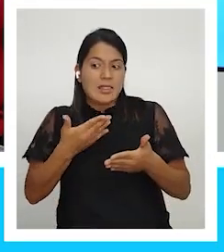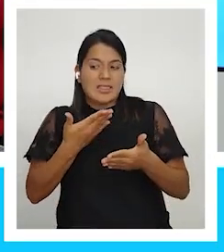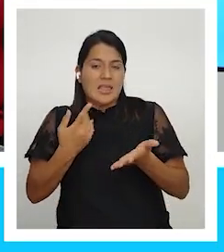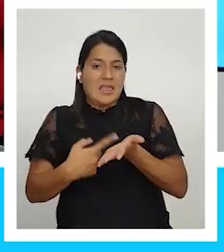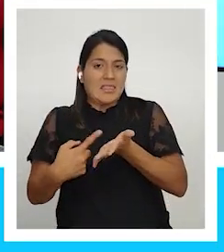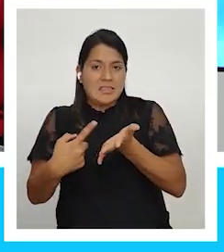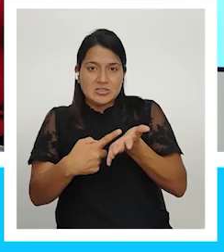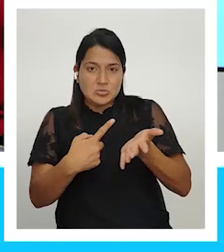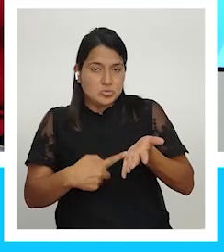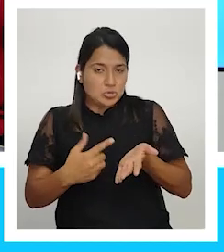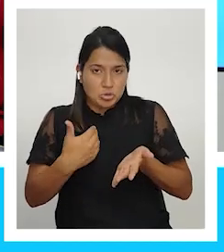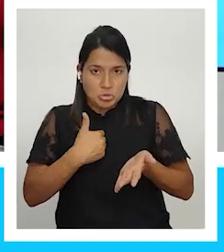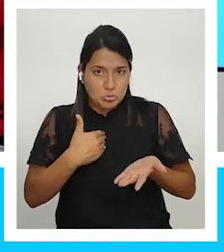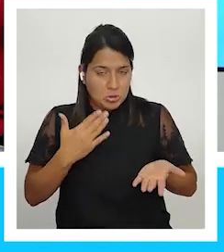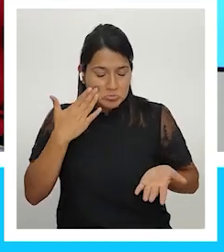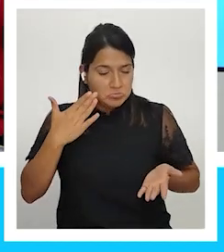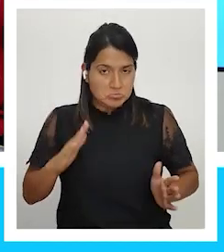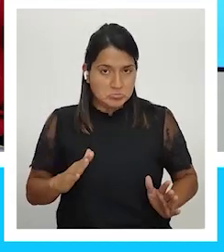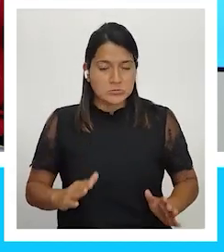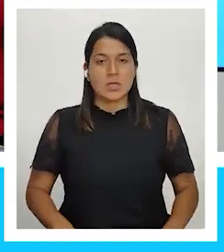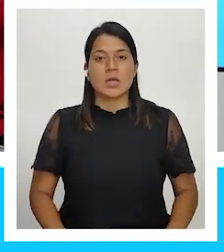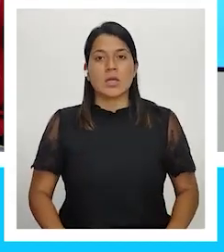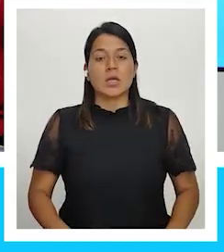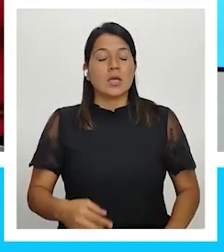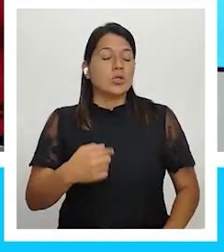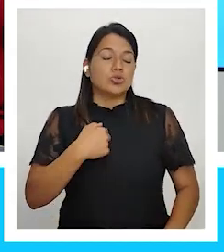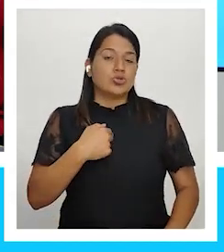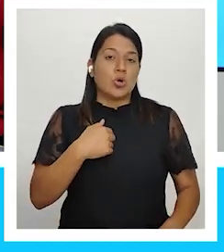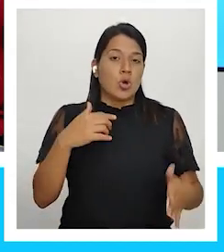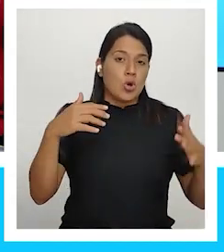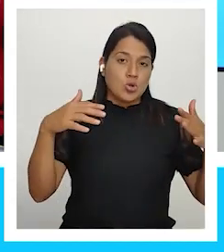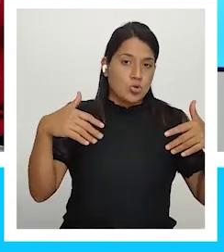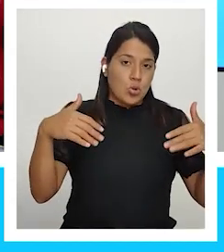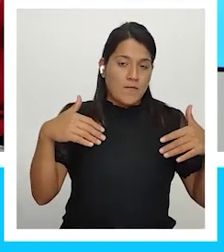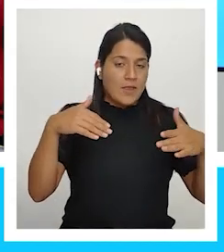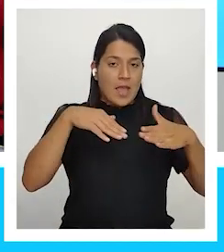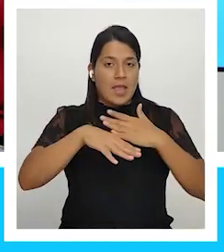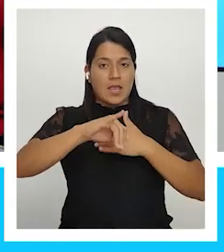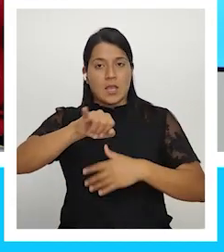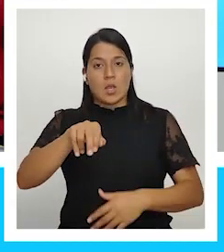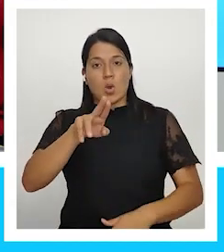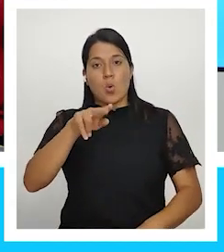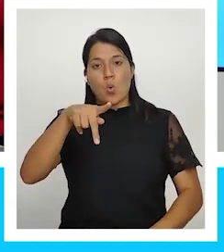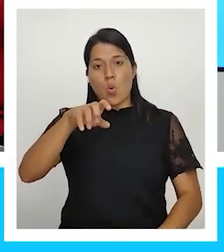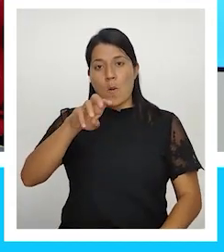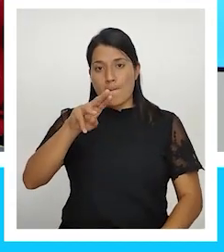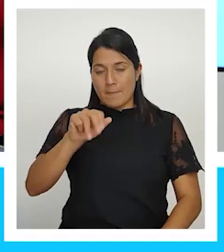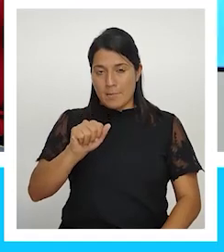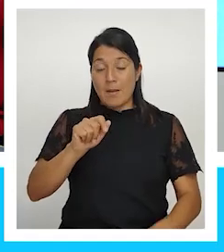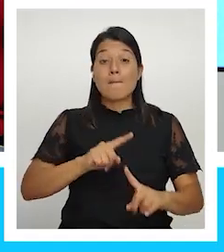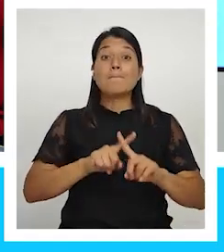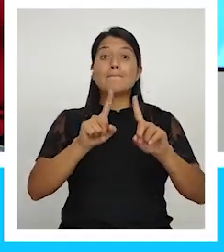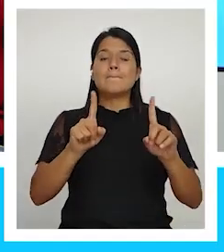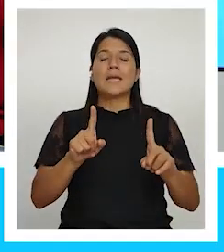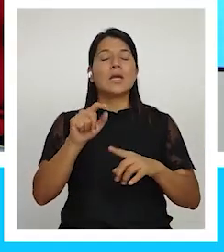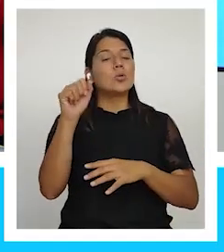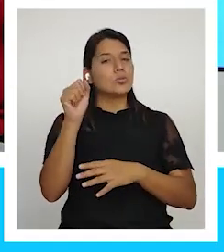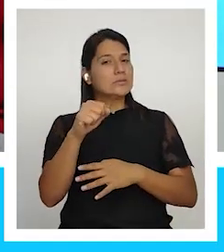momento. No estábamos acá en Jupema, pero sí resulta un poco